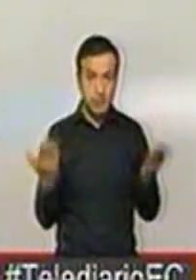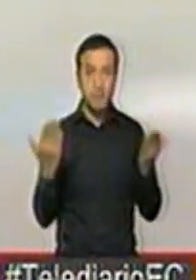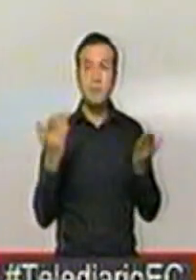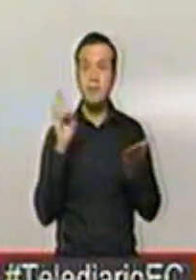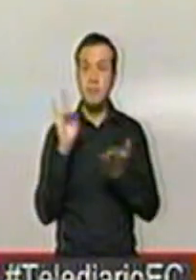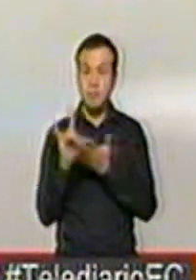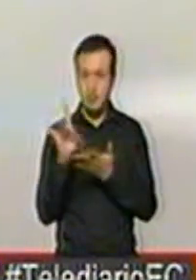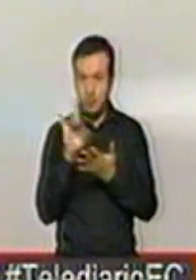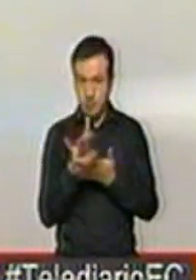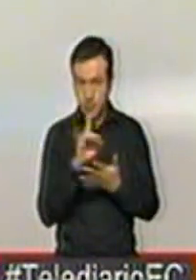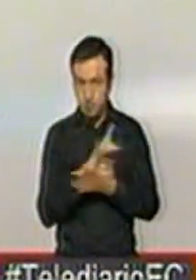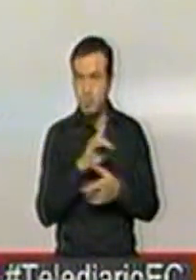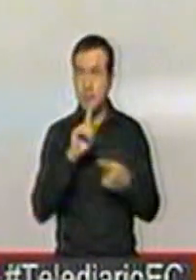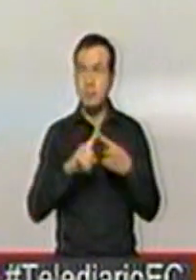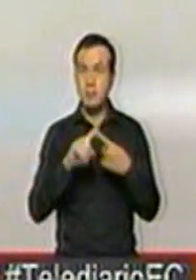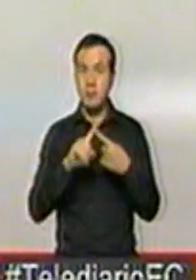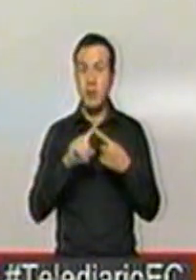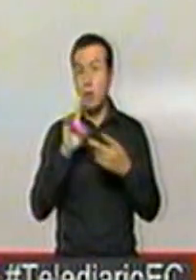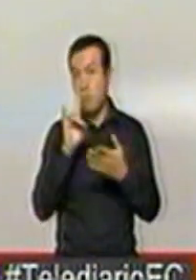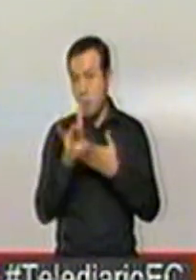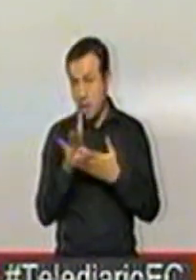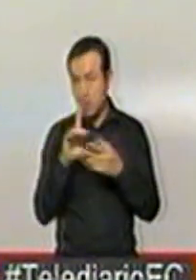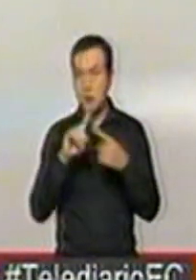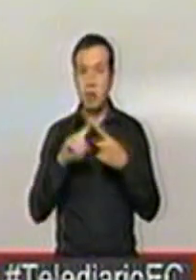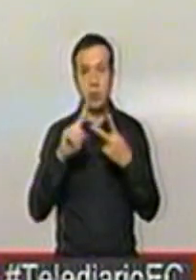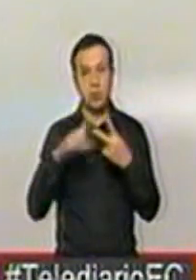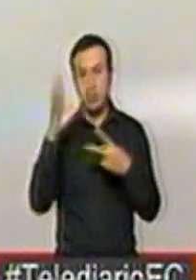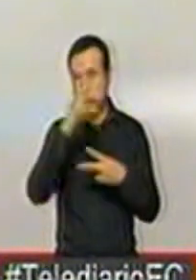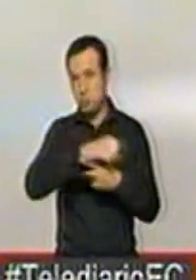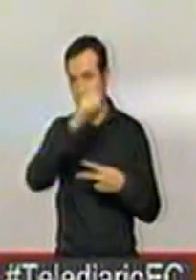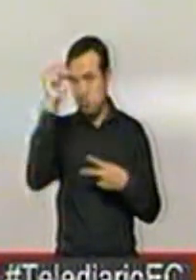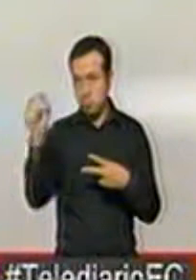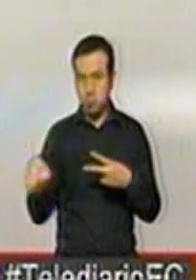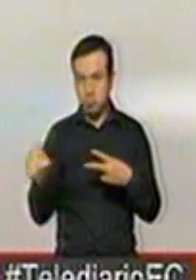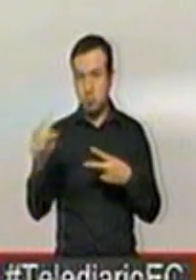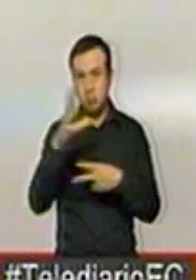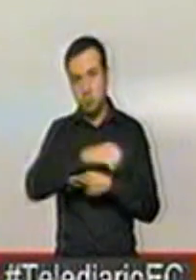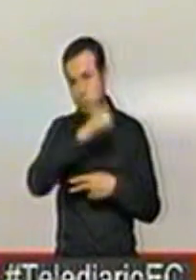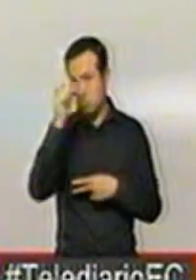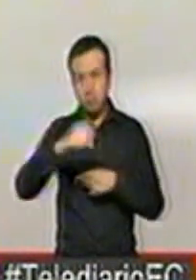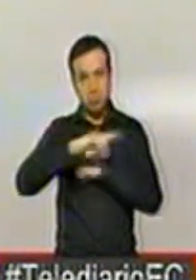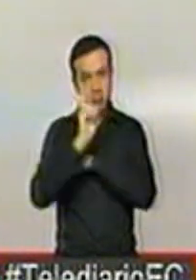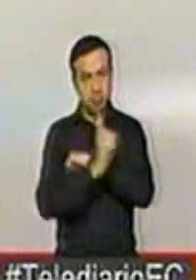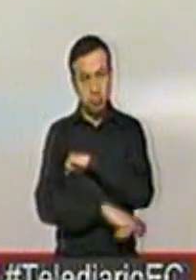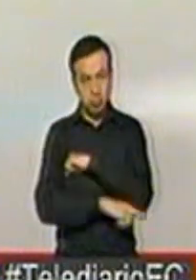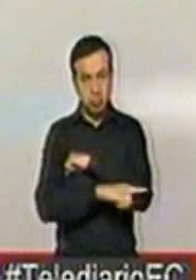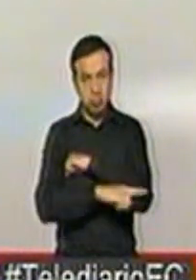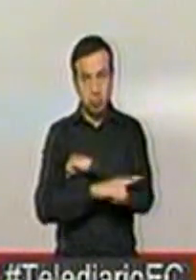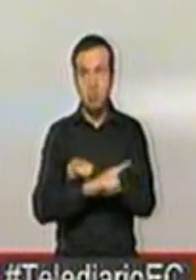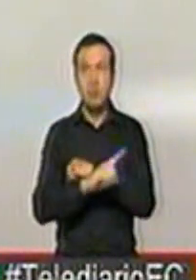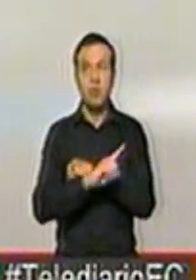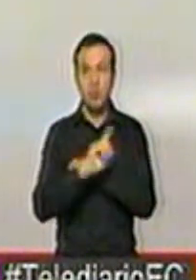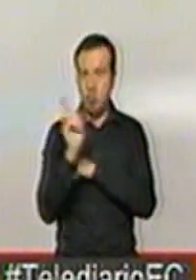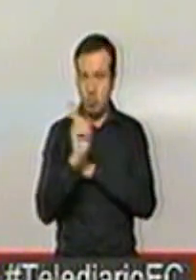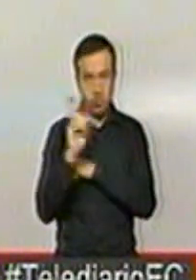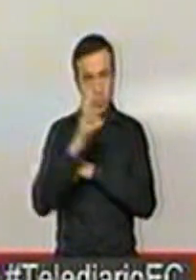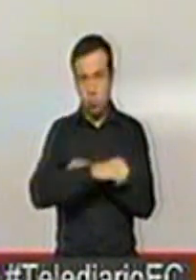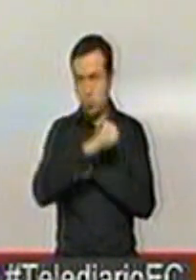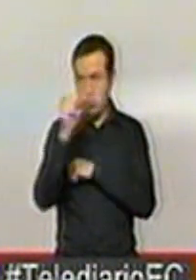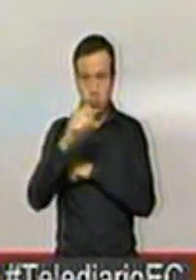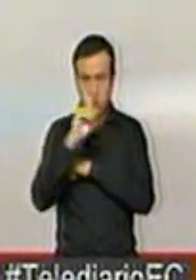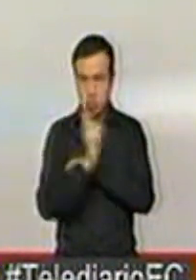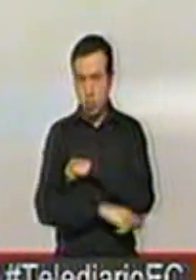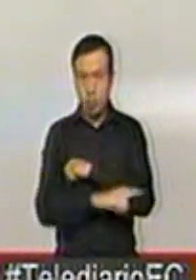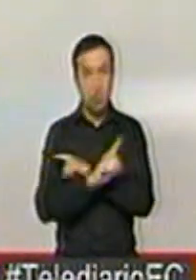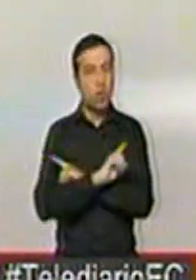remoción y lo que es la destitución la destitución constituye una sanción en este caso no se trata de aquello de ninguna